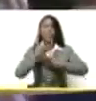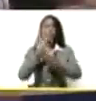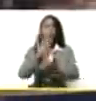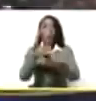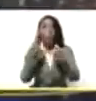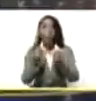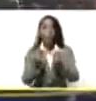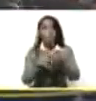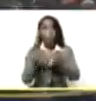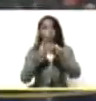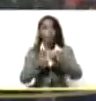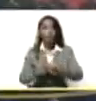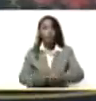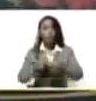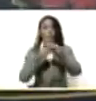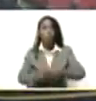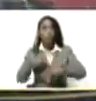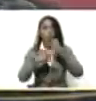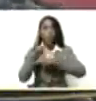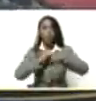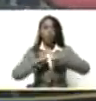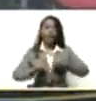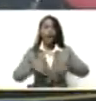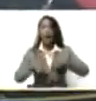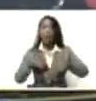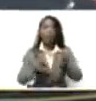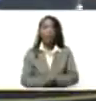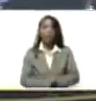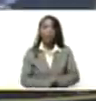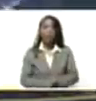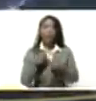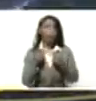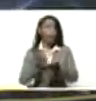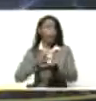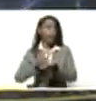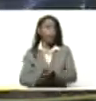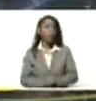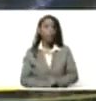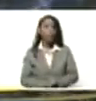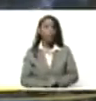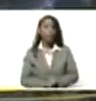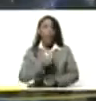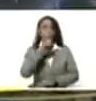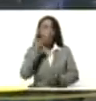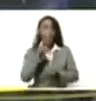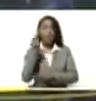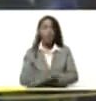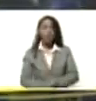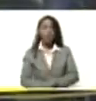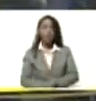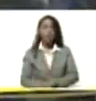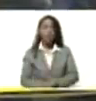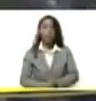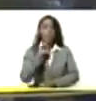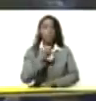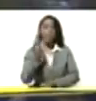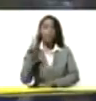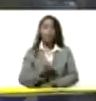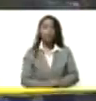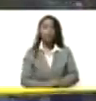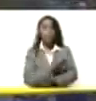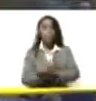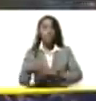bien malvado que nadie se confía el que sienta lo que crea que es una